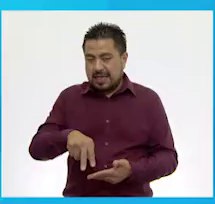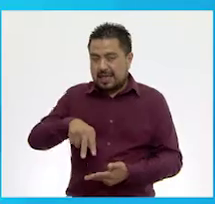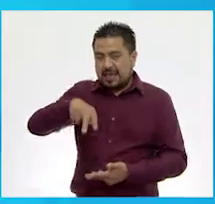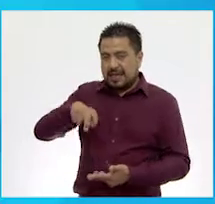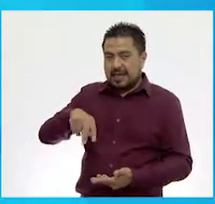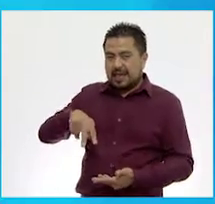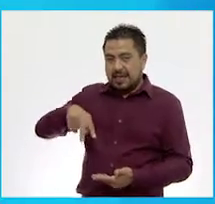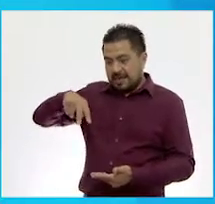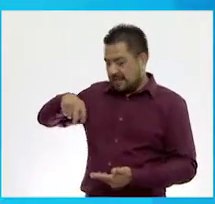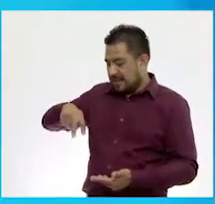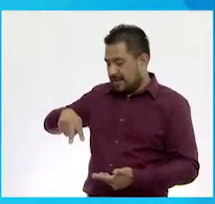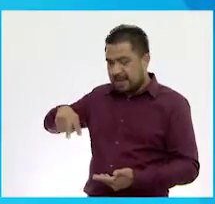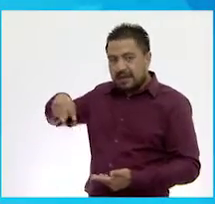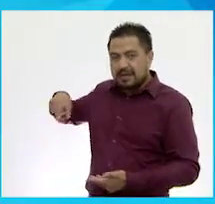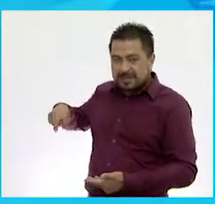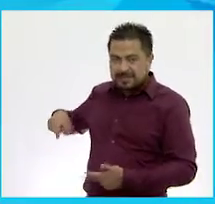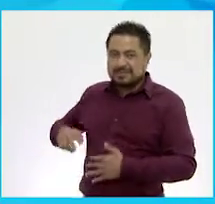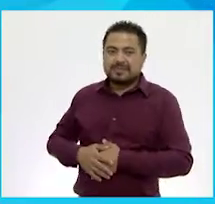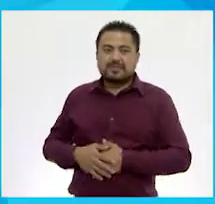atrás!